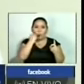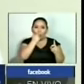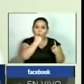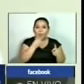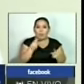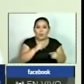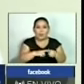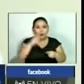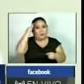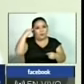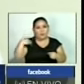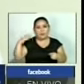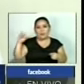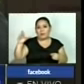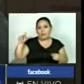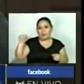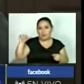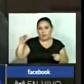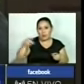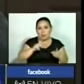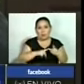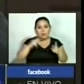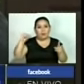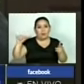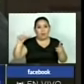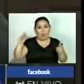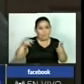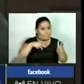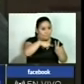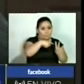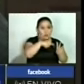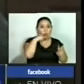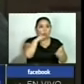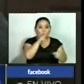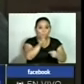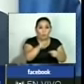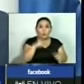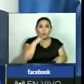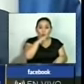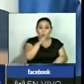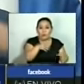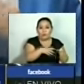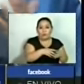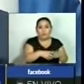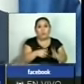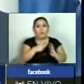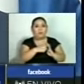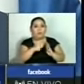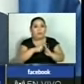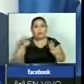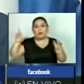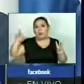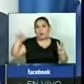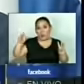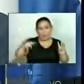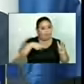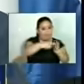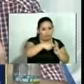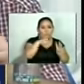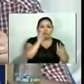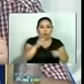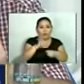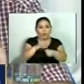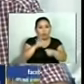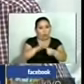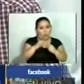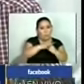de Cristina Cornejo y Jaime Sandoval del FMLN, además de Raúl Beltrán del PCN. Sin embargo,